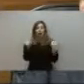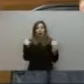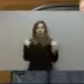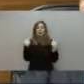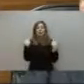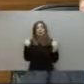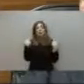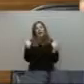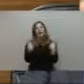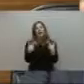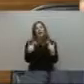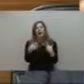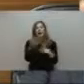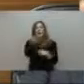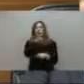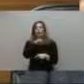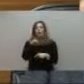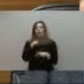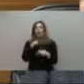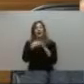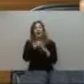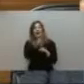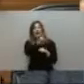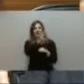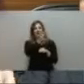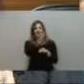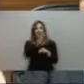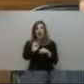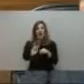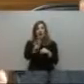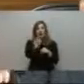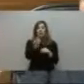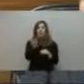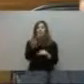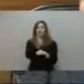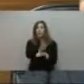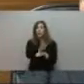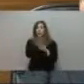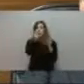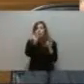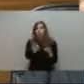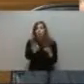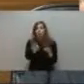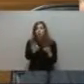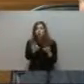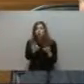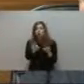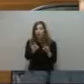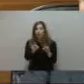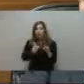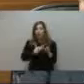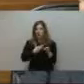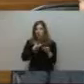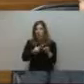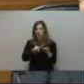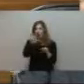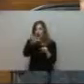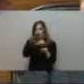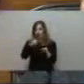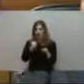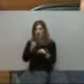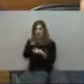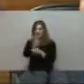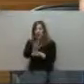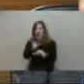autonómica, otros 23. El primero de ellos lo presentó antes de las municipales y autonómicas, el Plan de Puertos